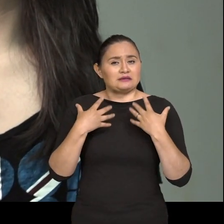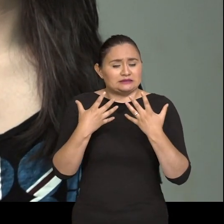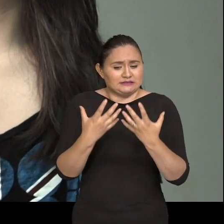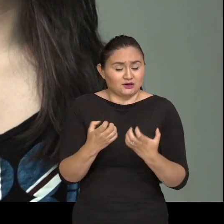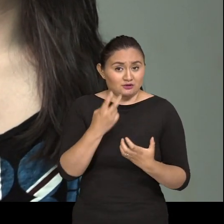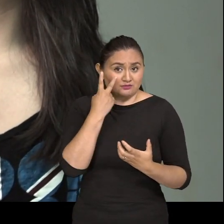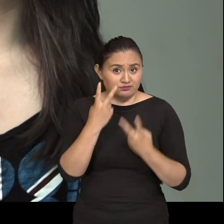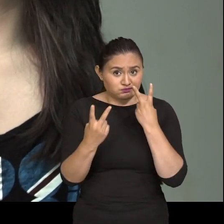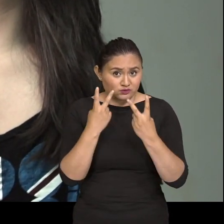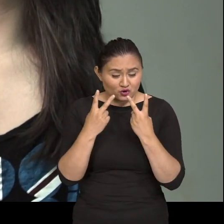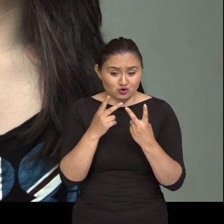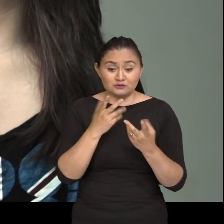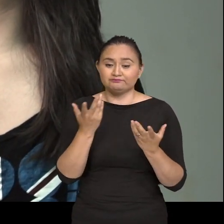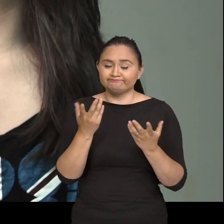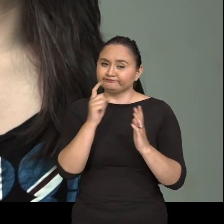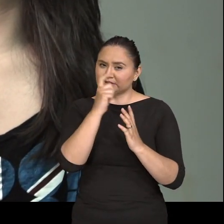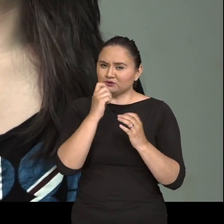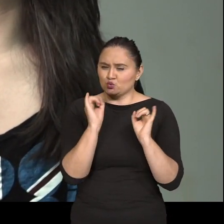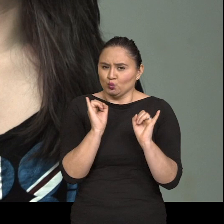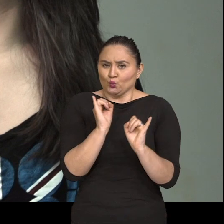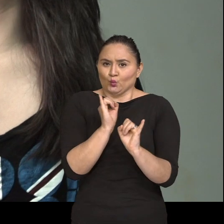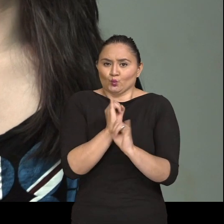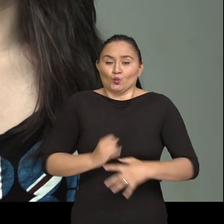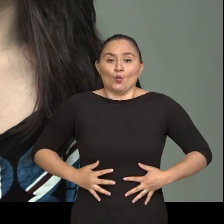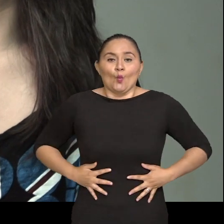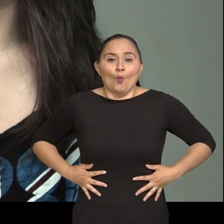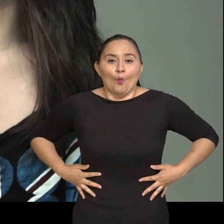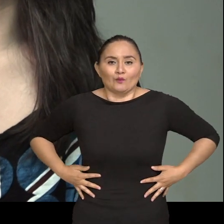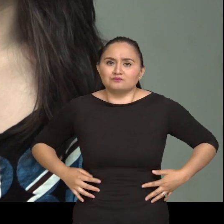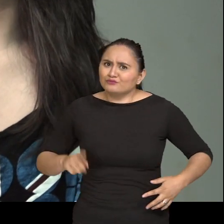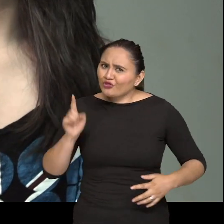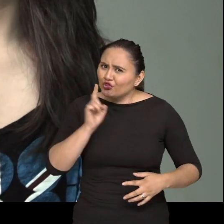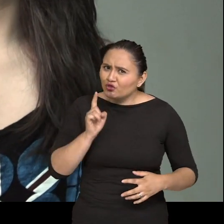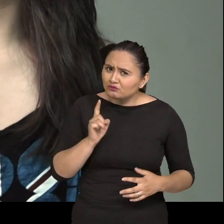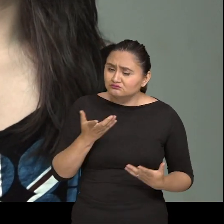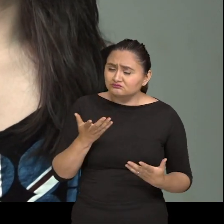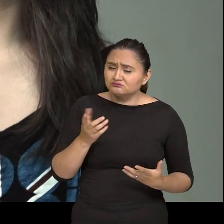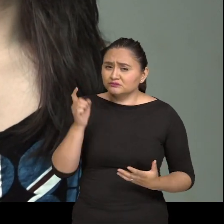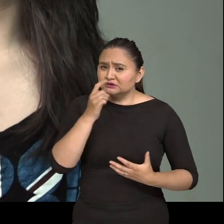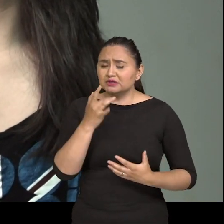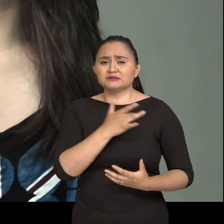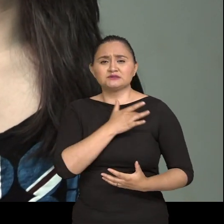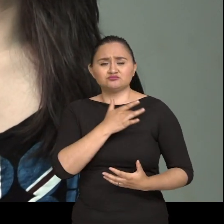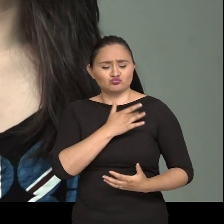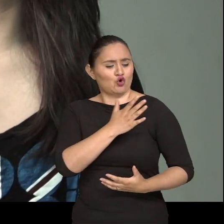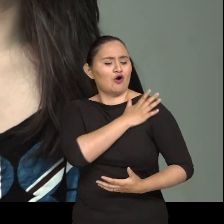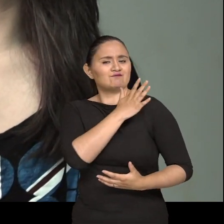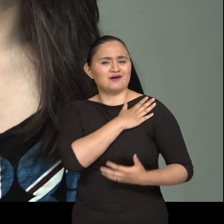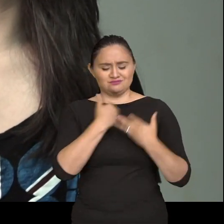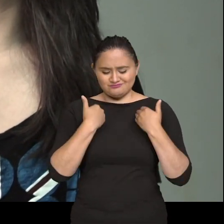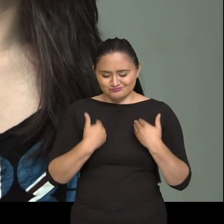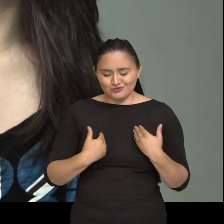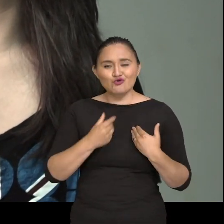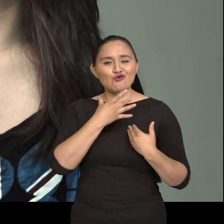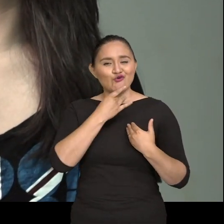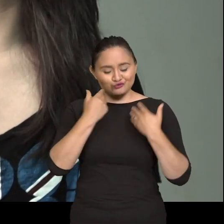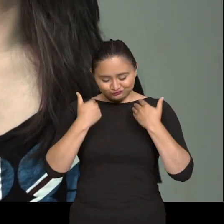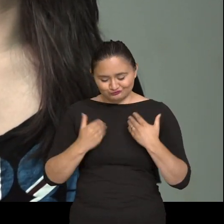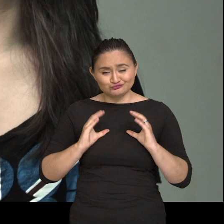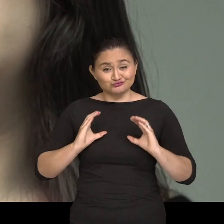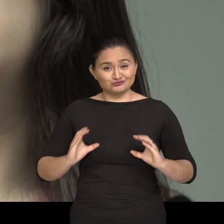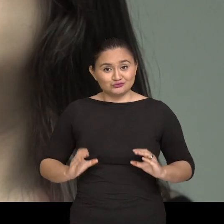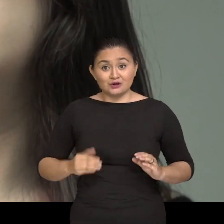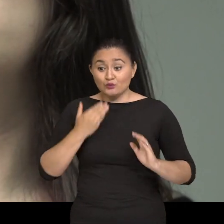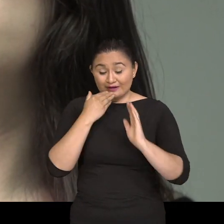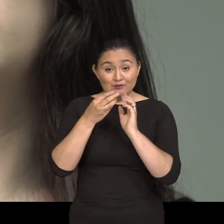demostrar que no necesitas ser delgada la típica modelo sino que si no que sientas feas en tu cuerpo y que te guste lo que haces